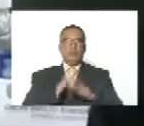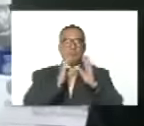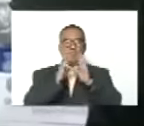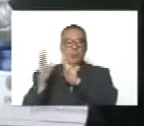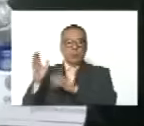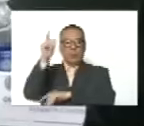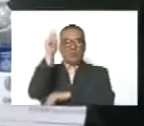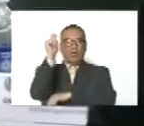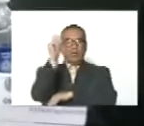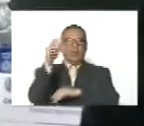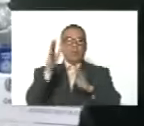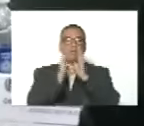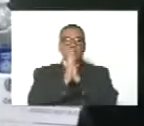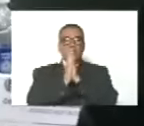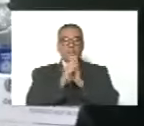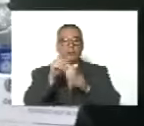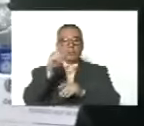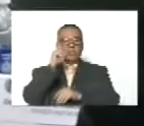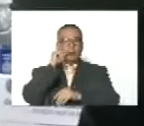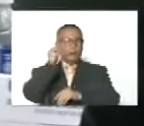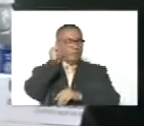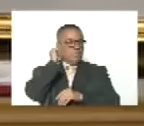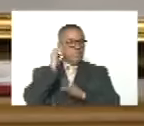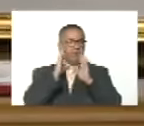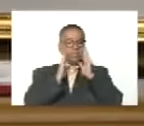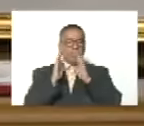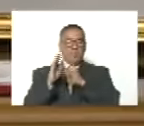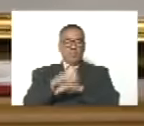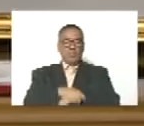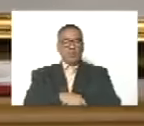Orden, diputados y diputadas, orden.